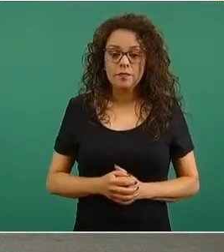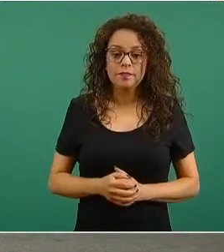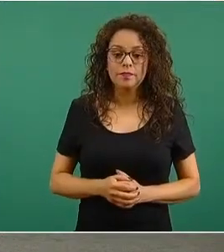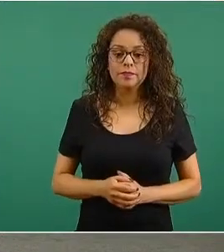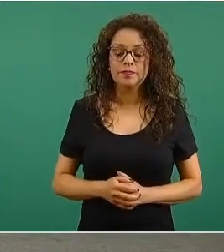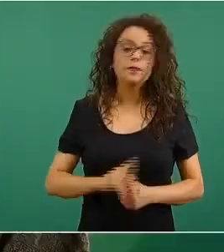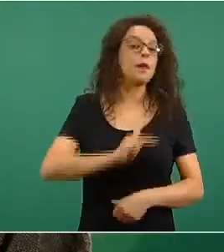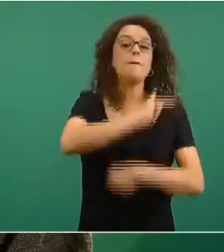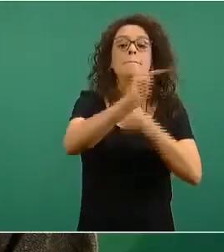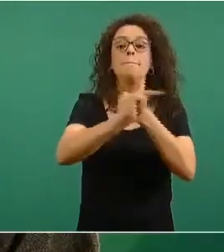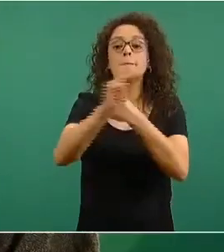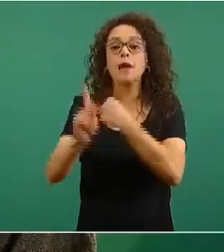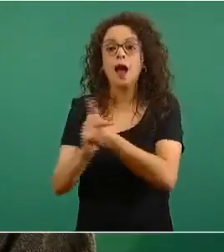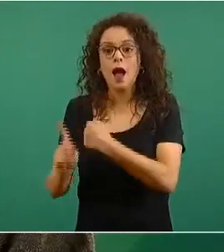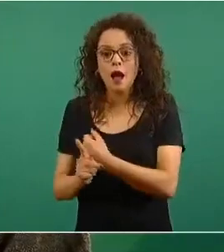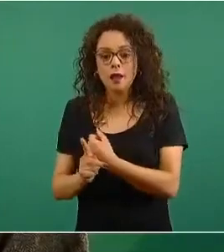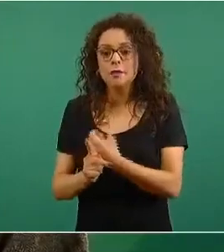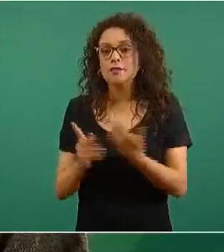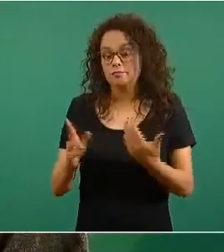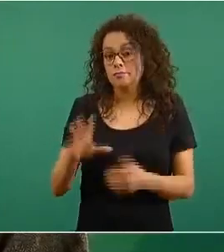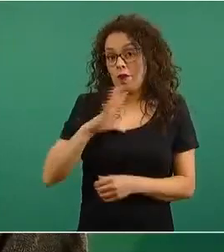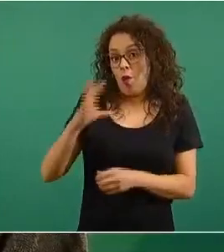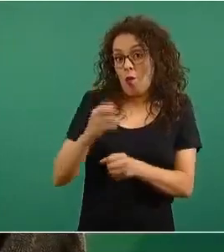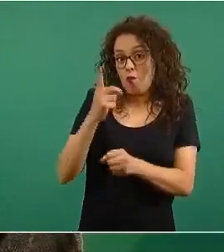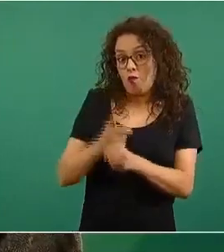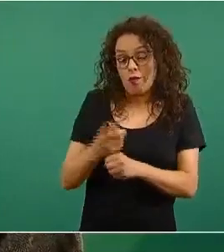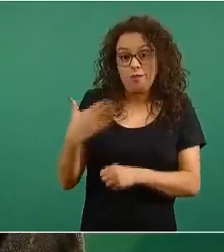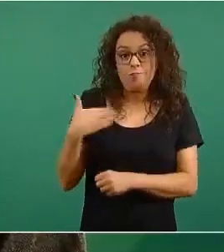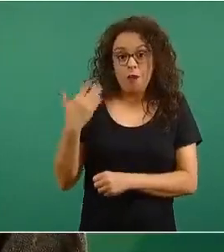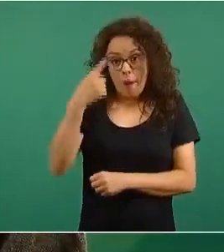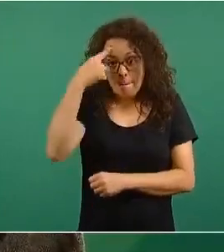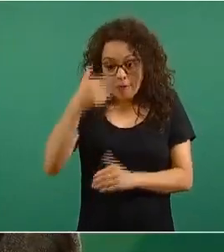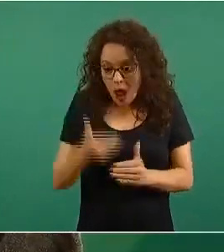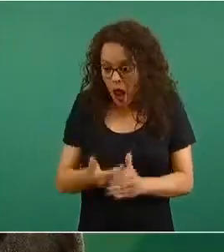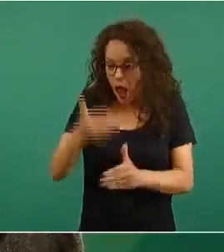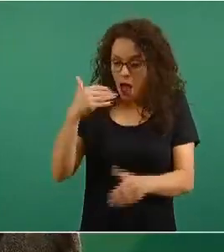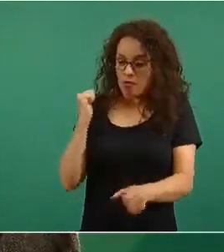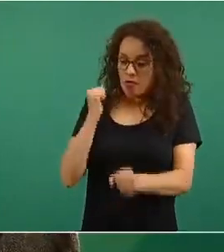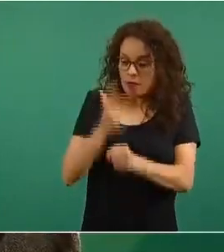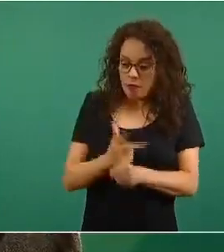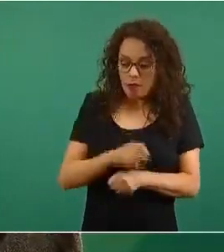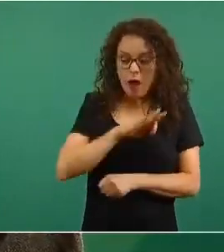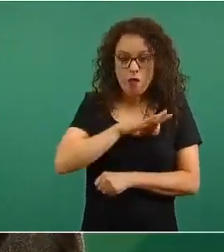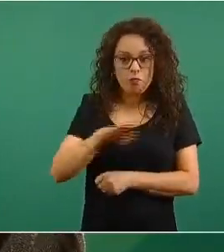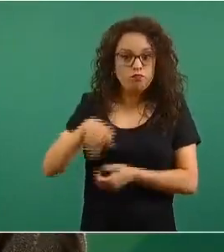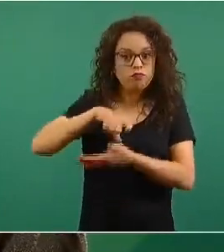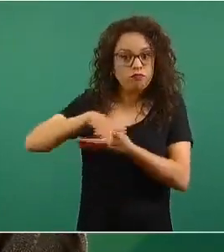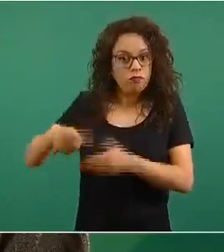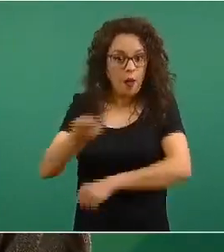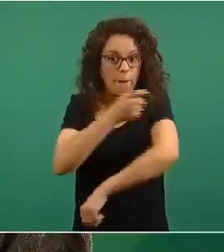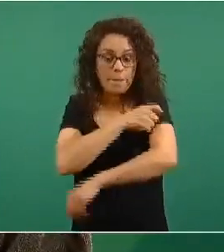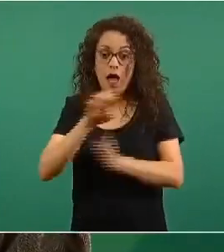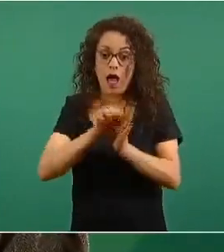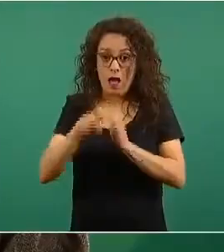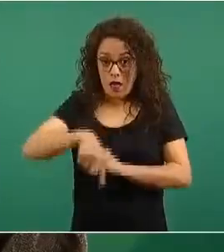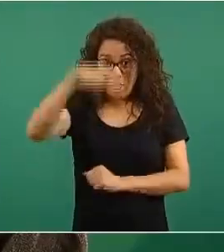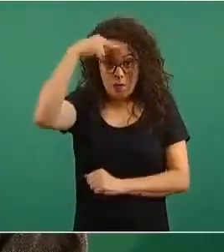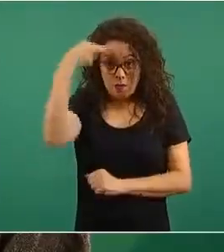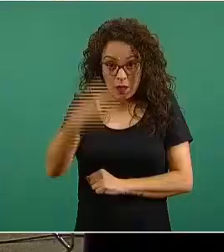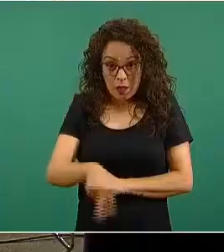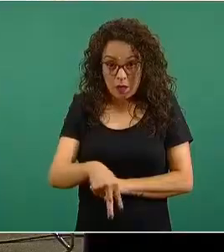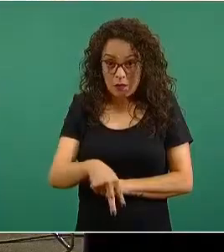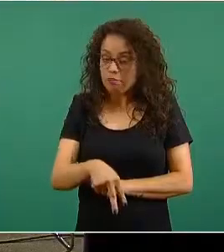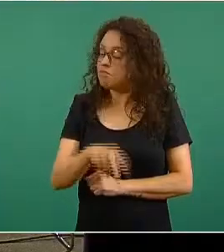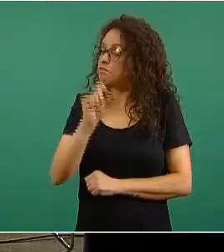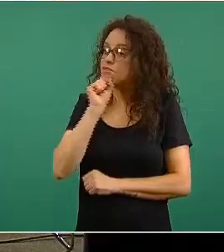tenido la oportunidad de anticiparnos para tener un acceso muy temprano a vacunas, como fue el caso de México, de todos modos estamos sujetos